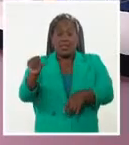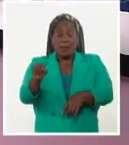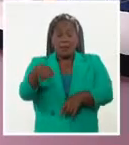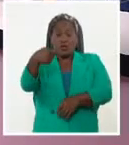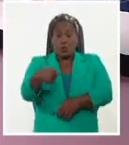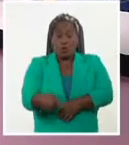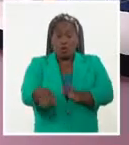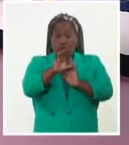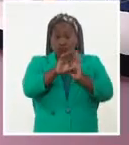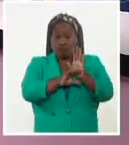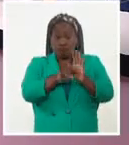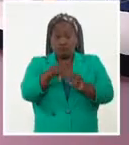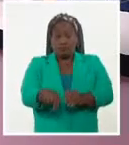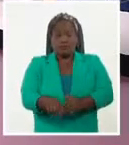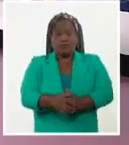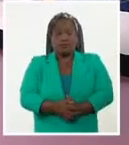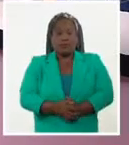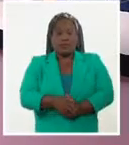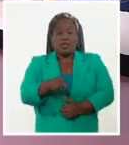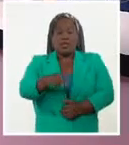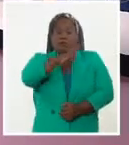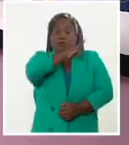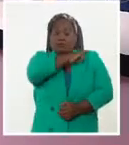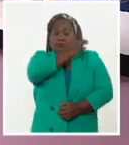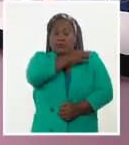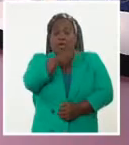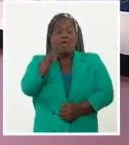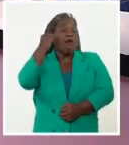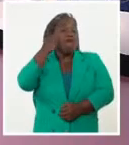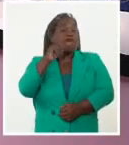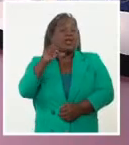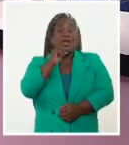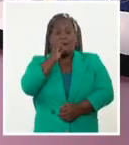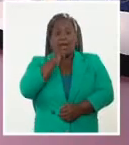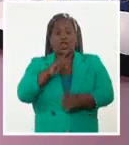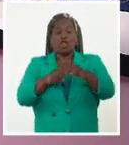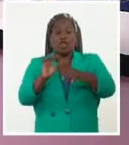Jurídicos del Legislativo Cubano, y el coronel Filiberto Caballero Tamayo,